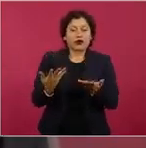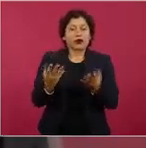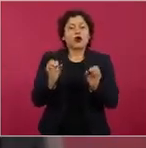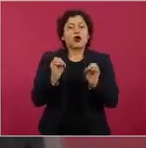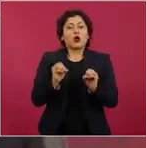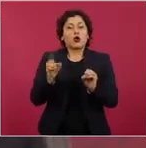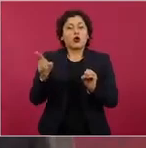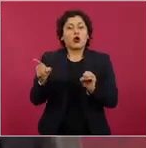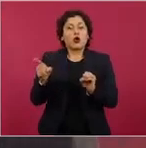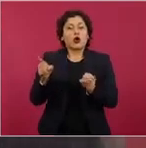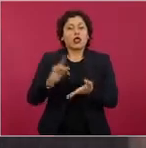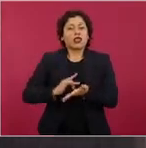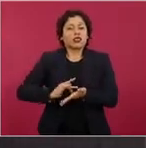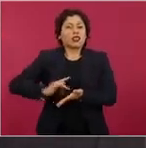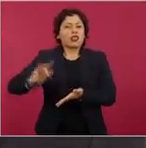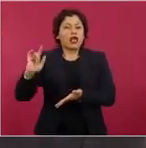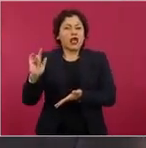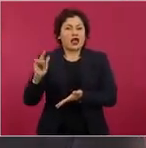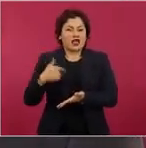ya no podía yo.